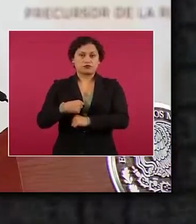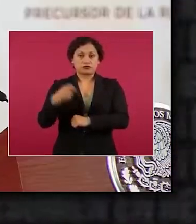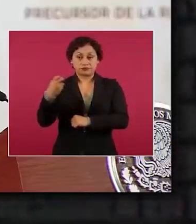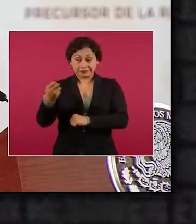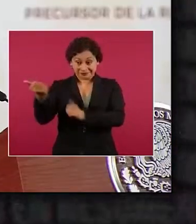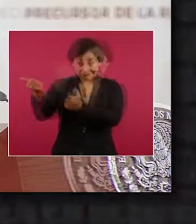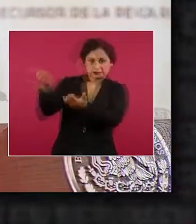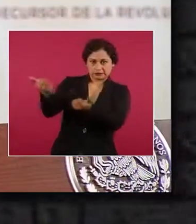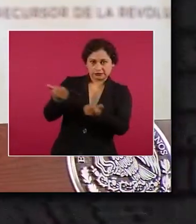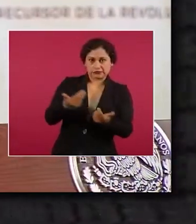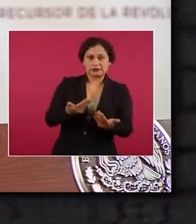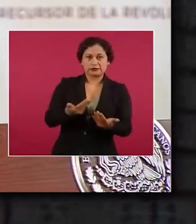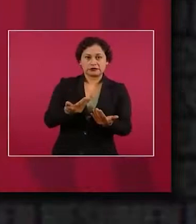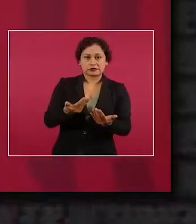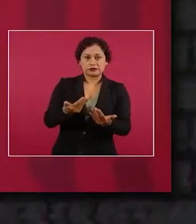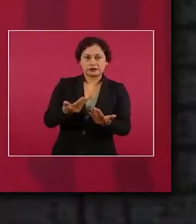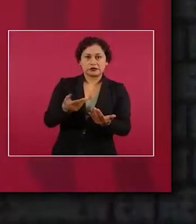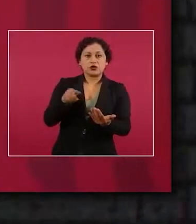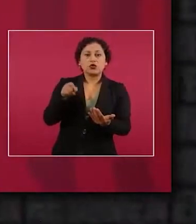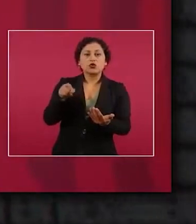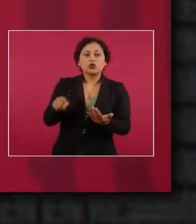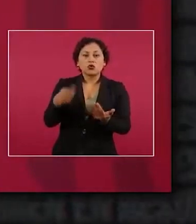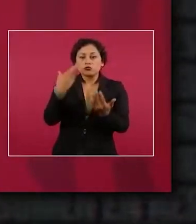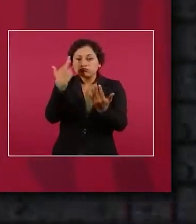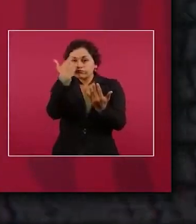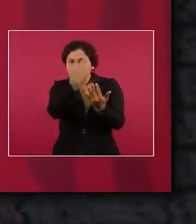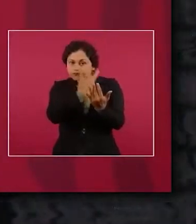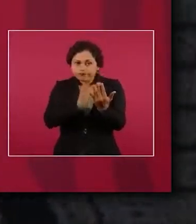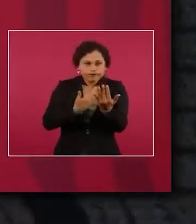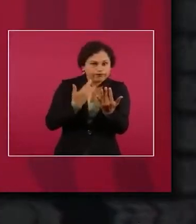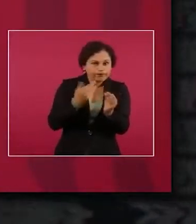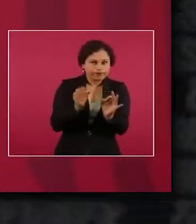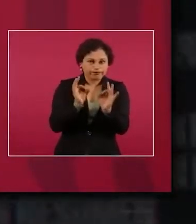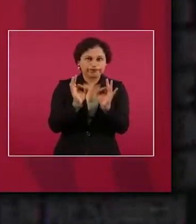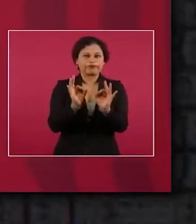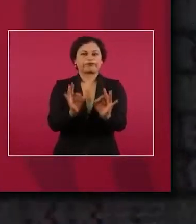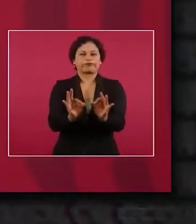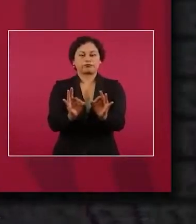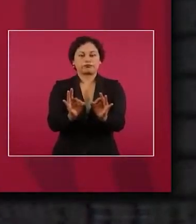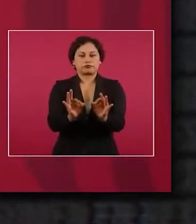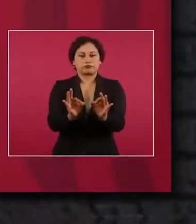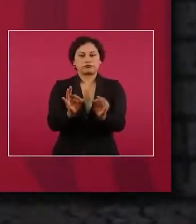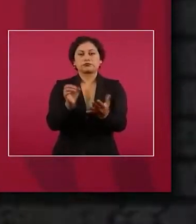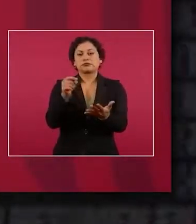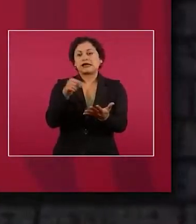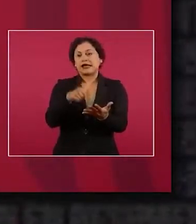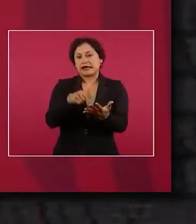alimentos estén bien, que no